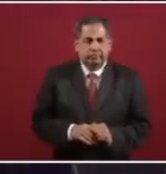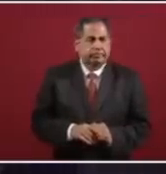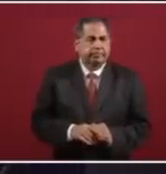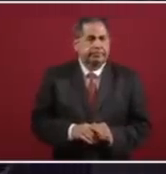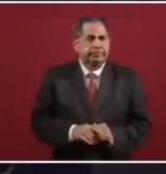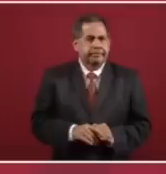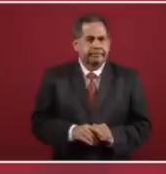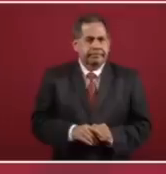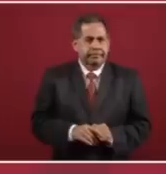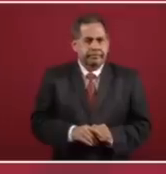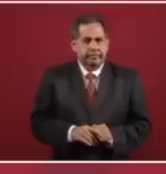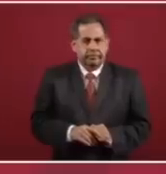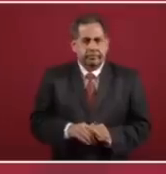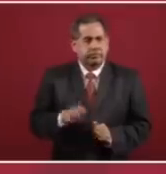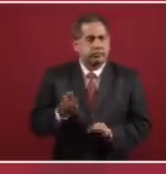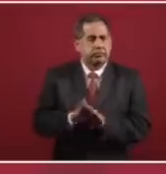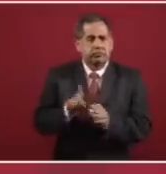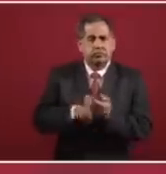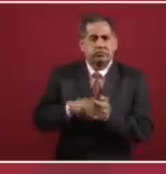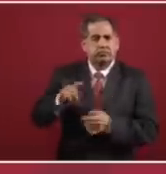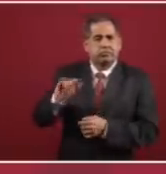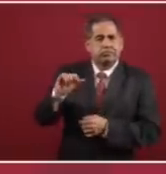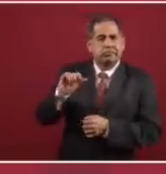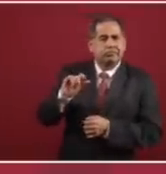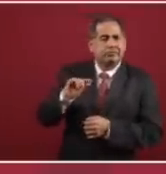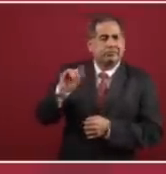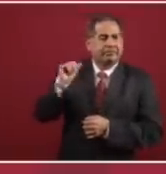el gran actor Héctor Suárez,